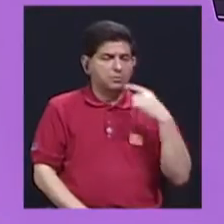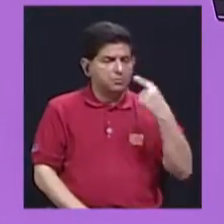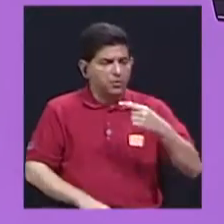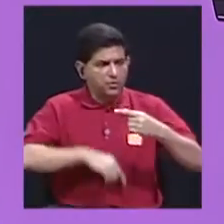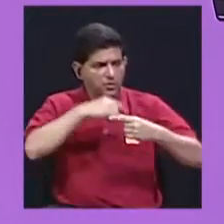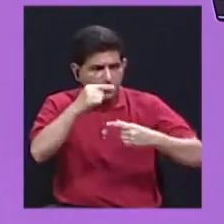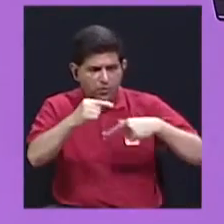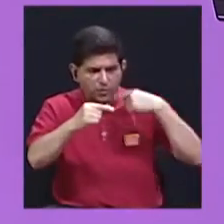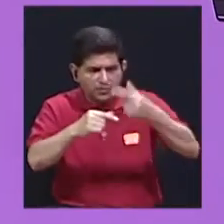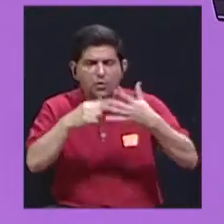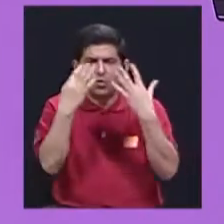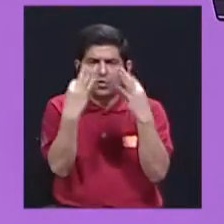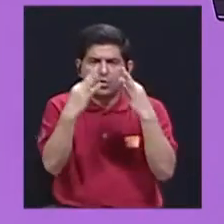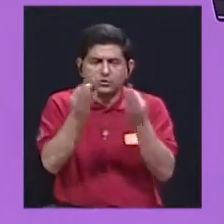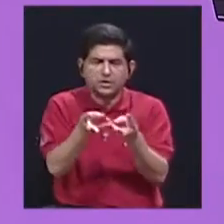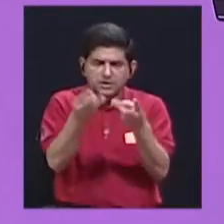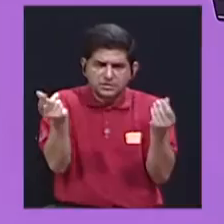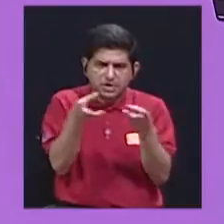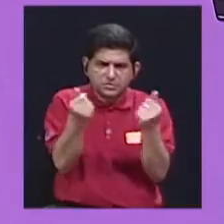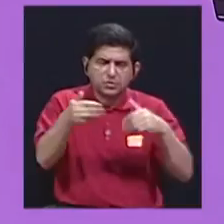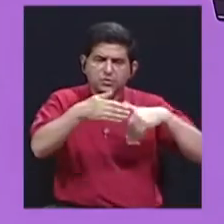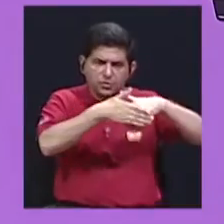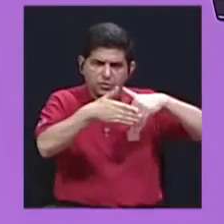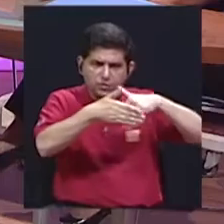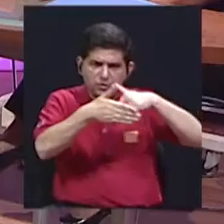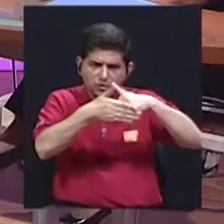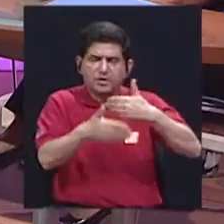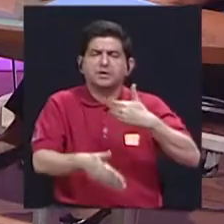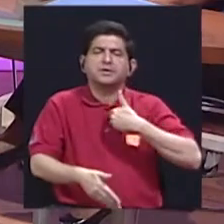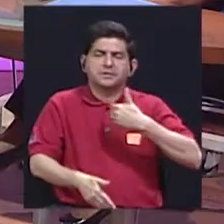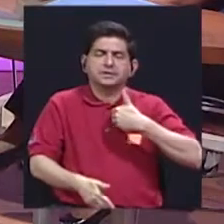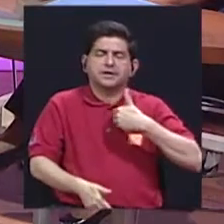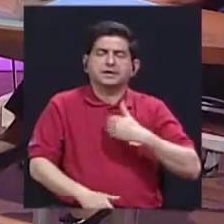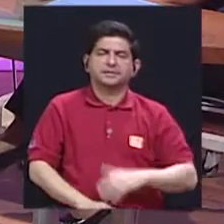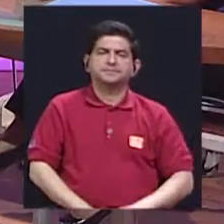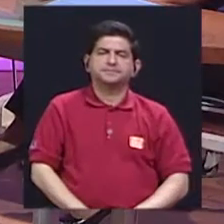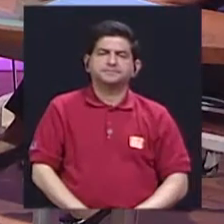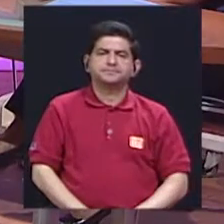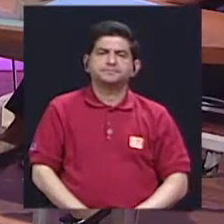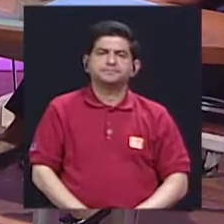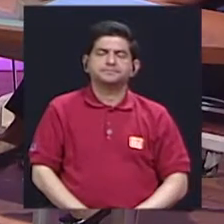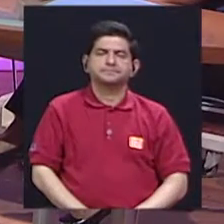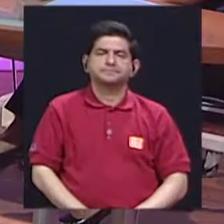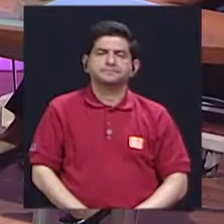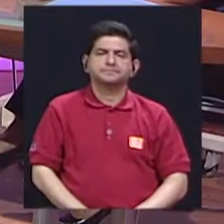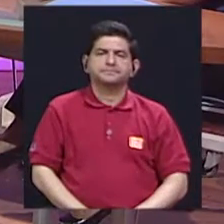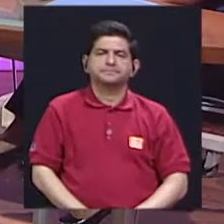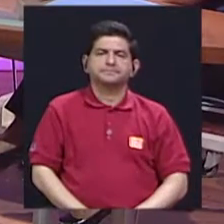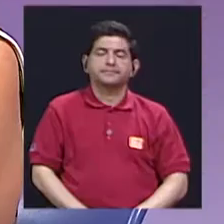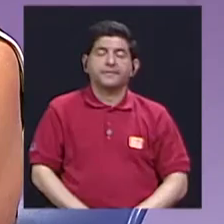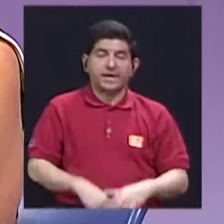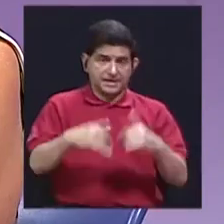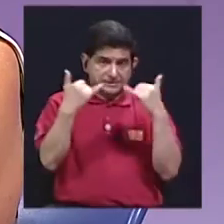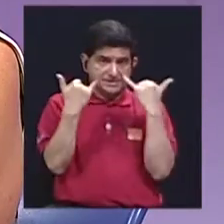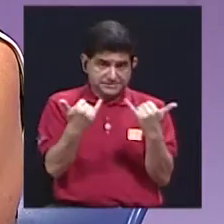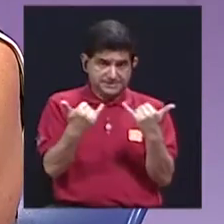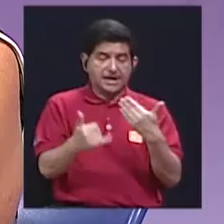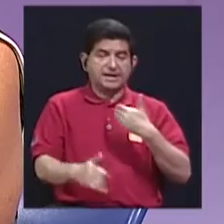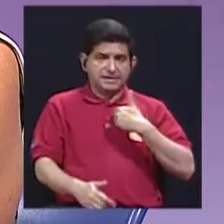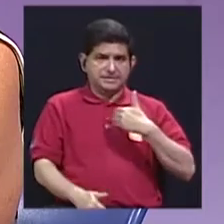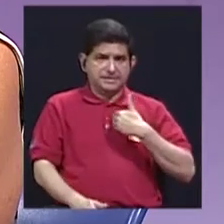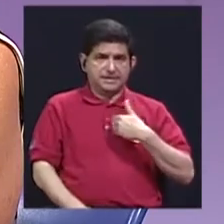poquito para ir resolviendo cada obstáculo que se nos van presentando vamos a ir inmediatamente a